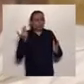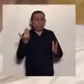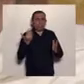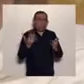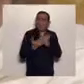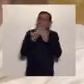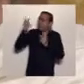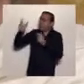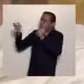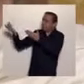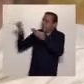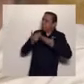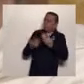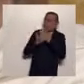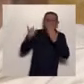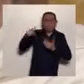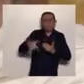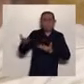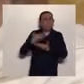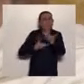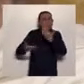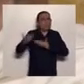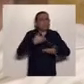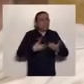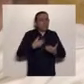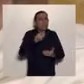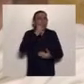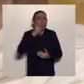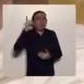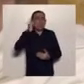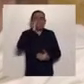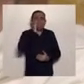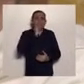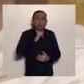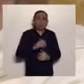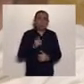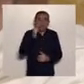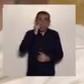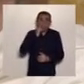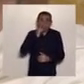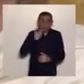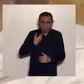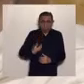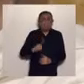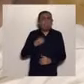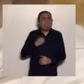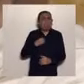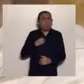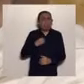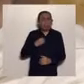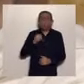mundo. Felices los invitados a participar de la cena del Señor. Señor,